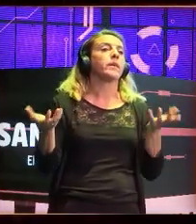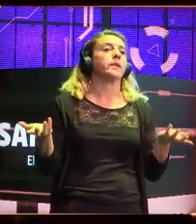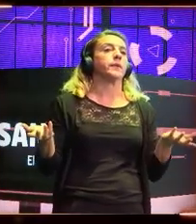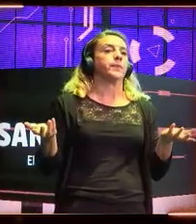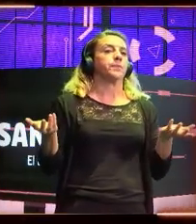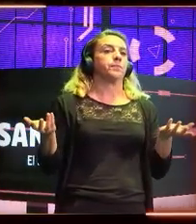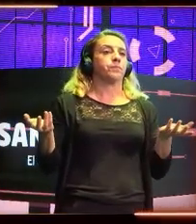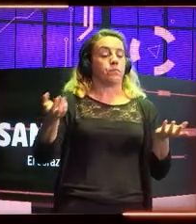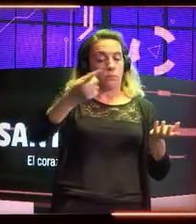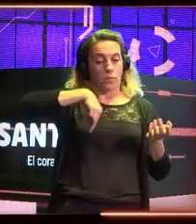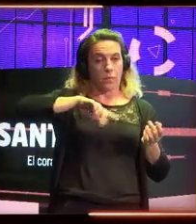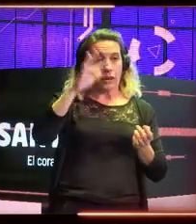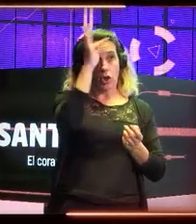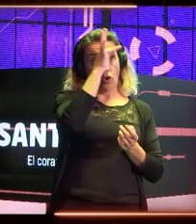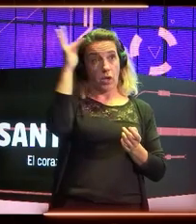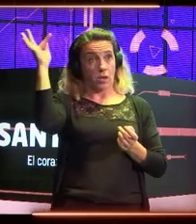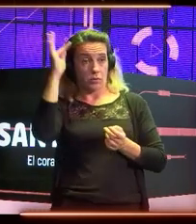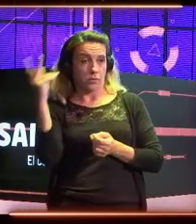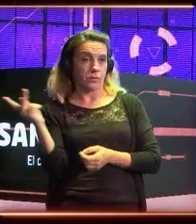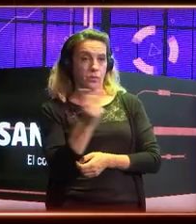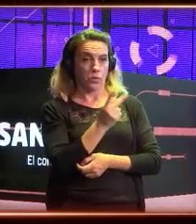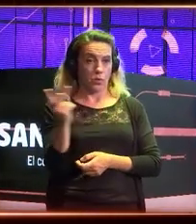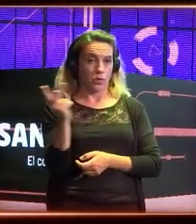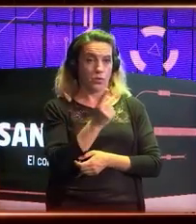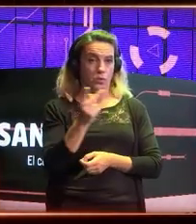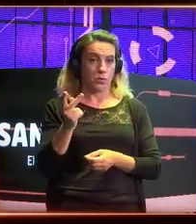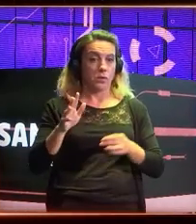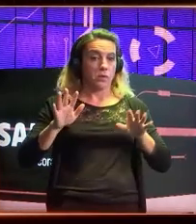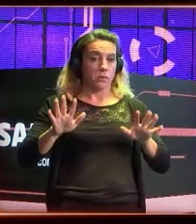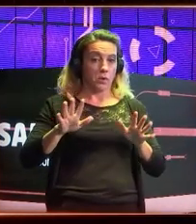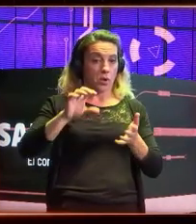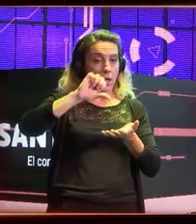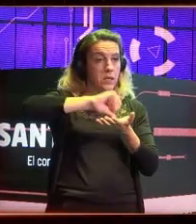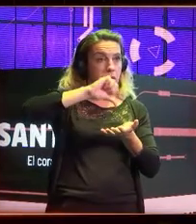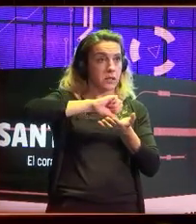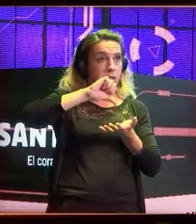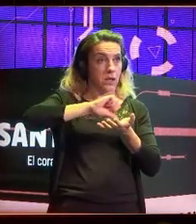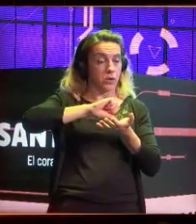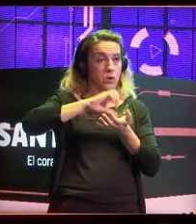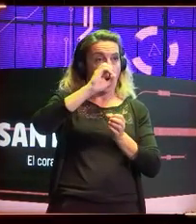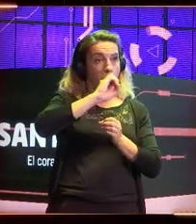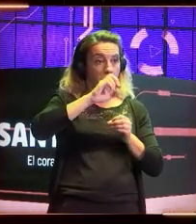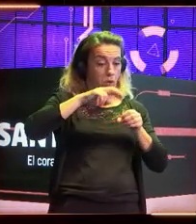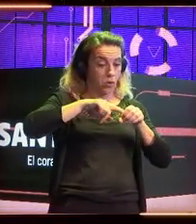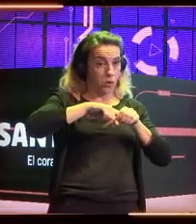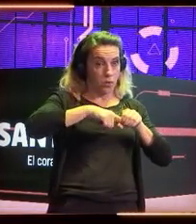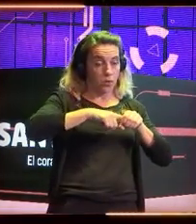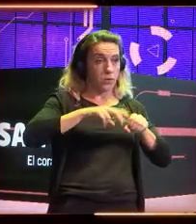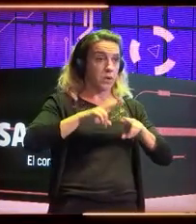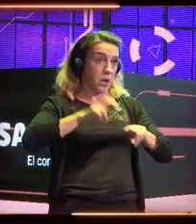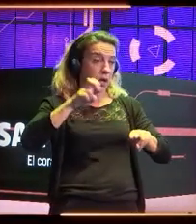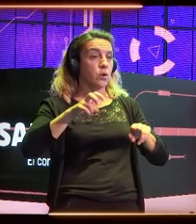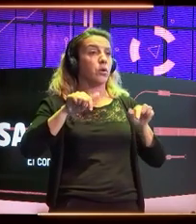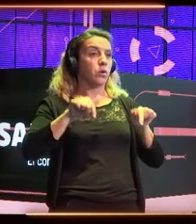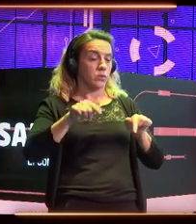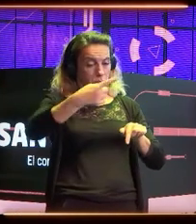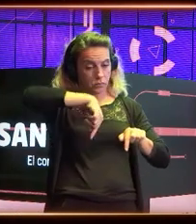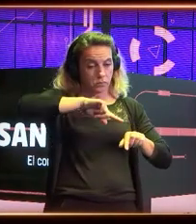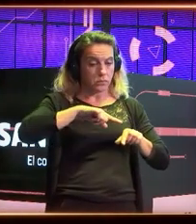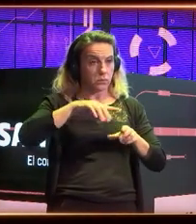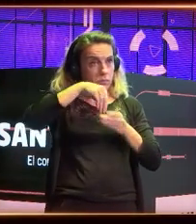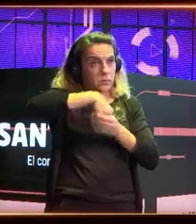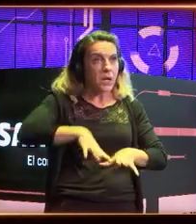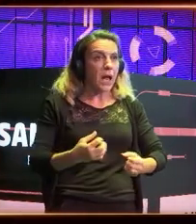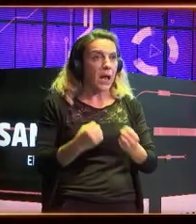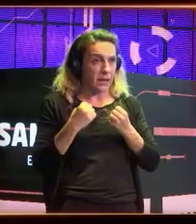que tenemos estas dos teorías sin embargo en el centro agujero negro la singularidad se da la circunstancia de que tenemos una gran cantidad de energía